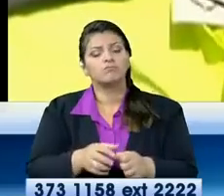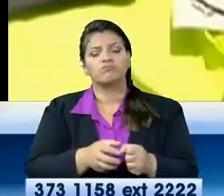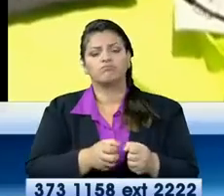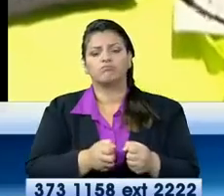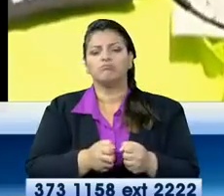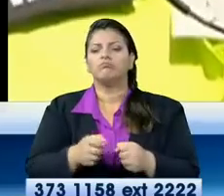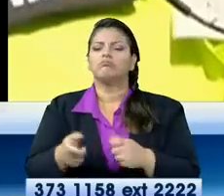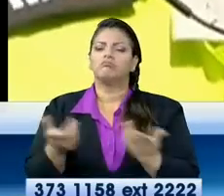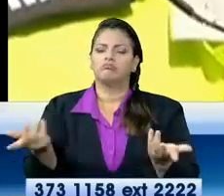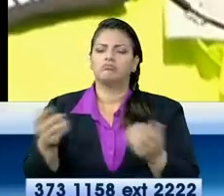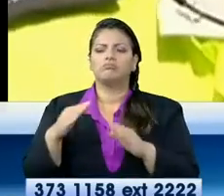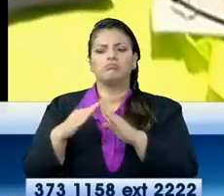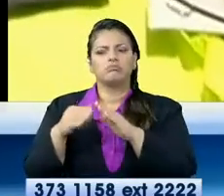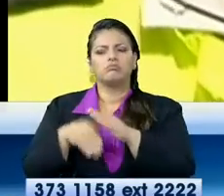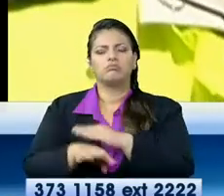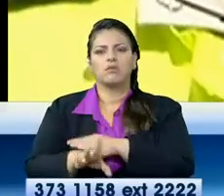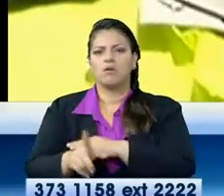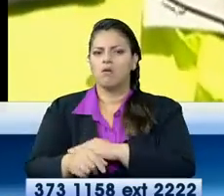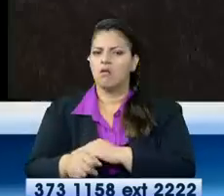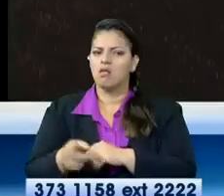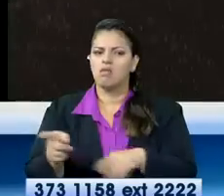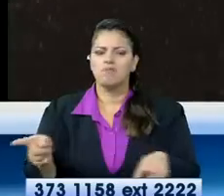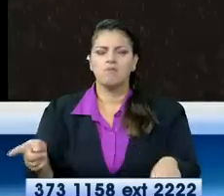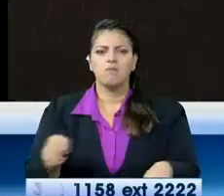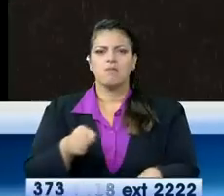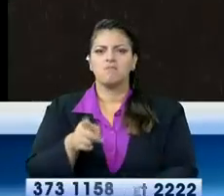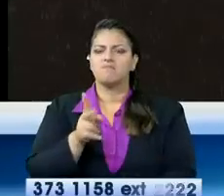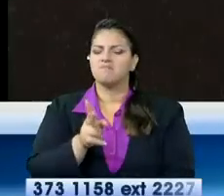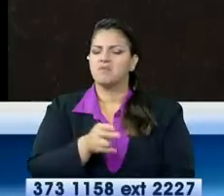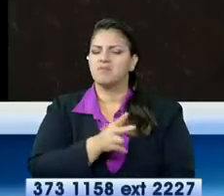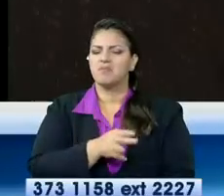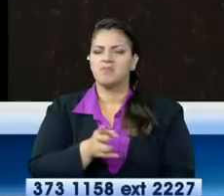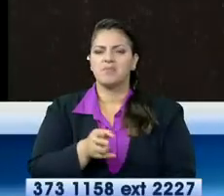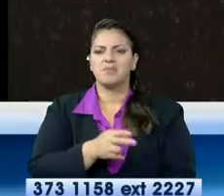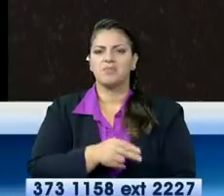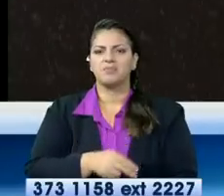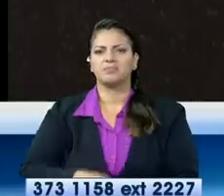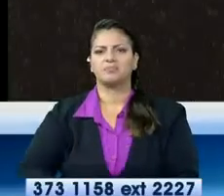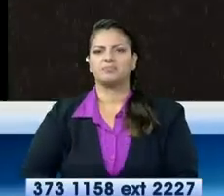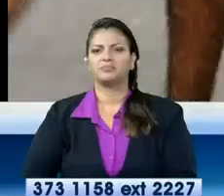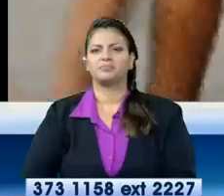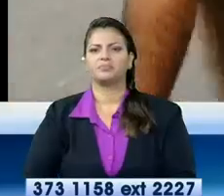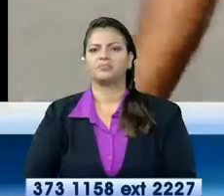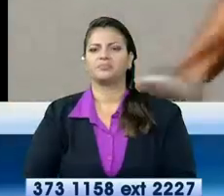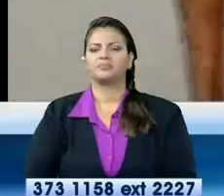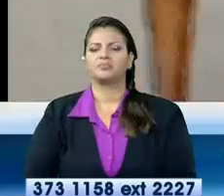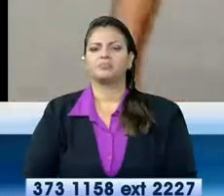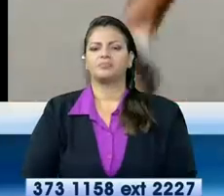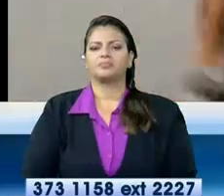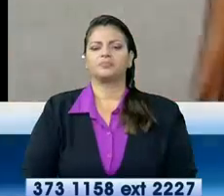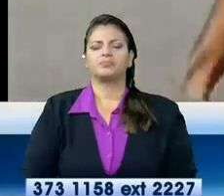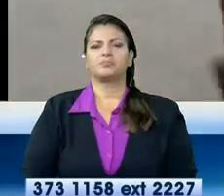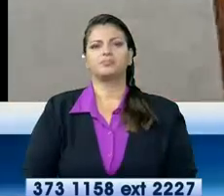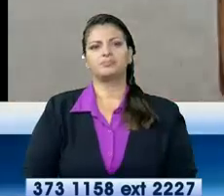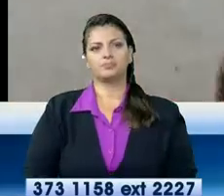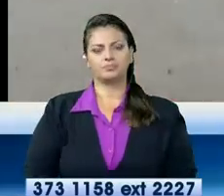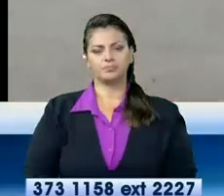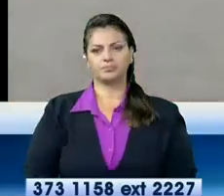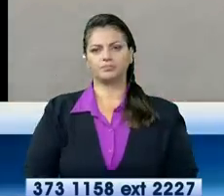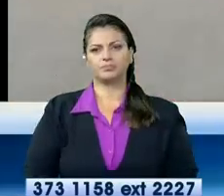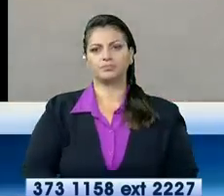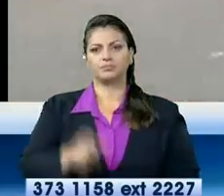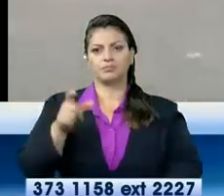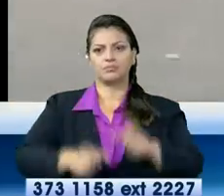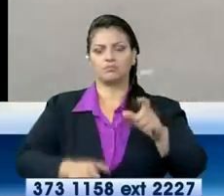mismo individuo que ingresó al domicilio. En la cooperativa, los moradores se comprometieron a informar a la policía de la